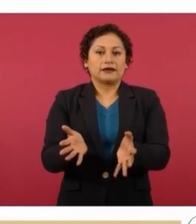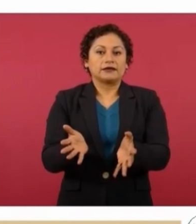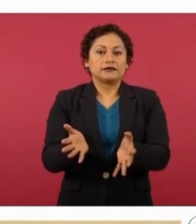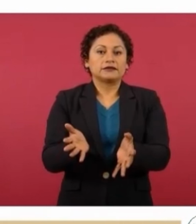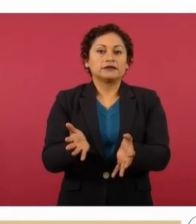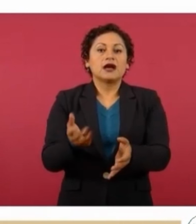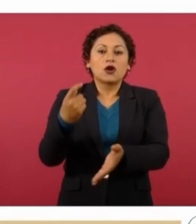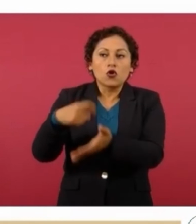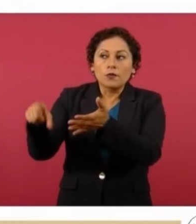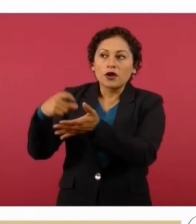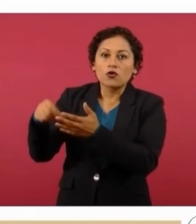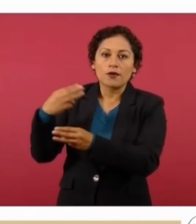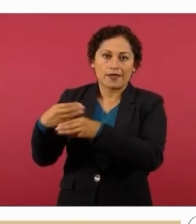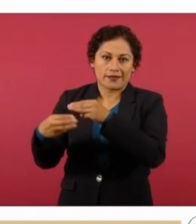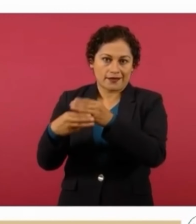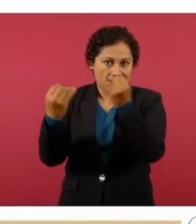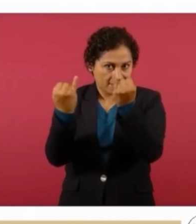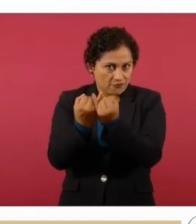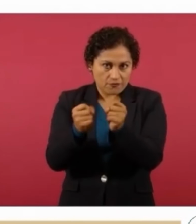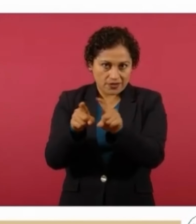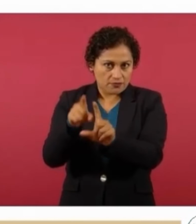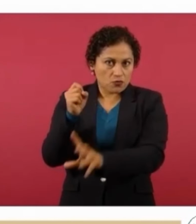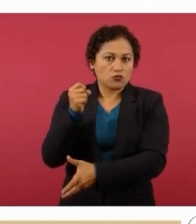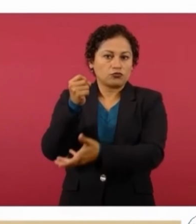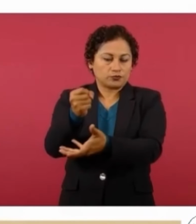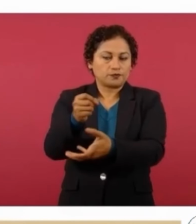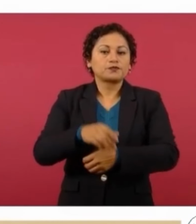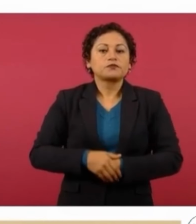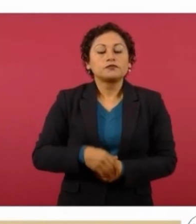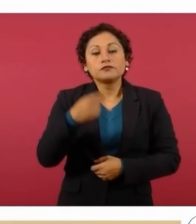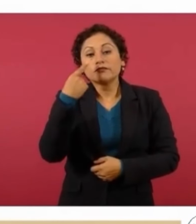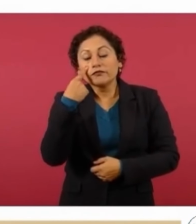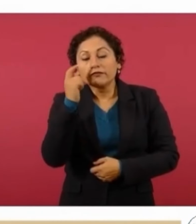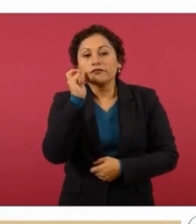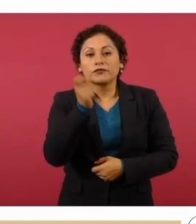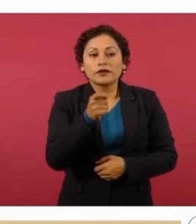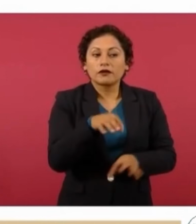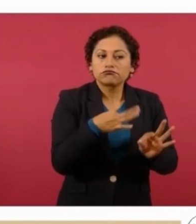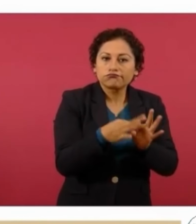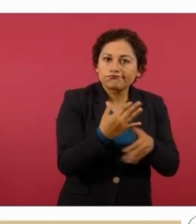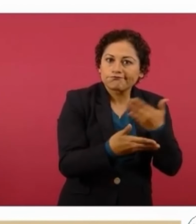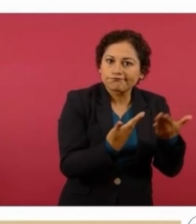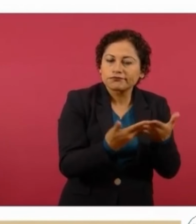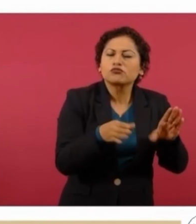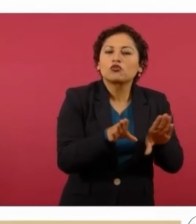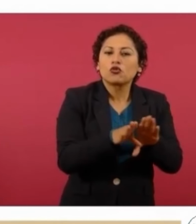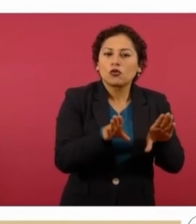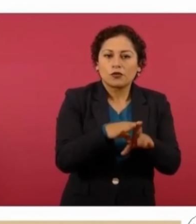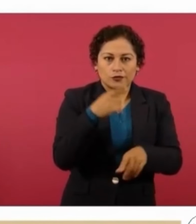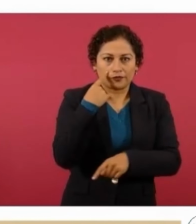de equipamiento. Y ya si lo vemos para la productividad, en el caso de Tlaxcala, las